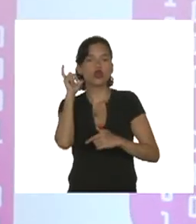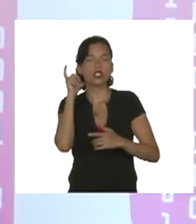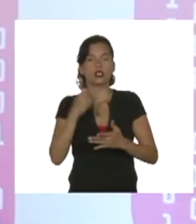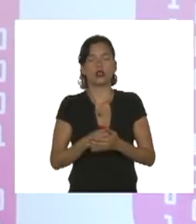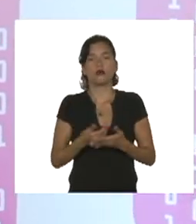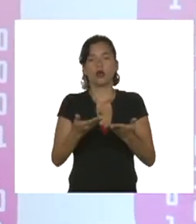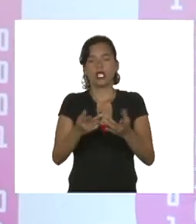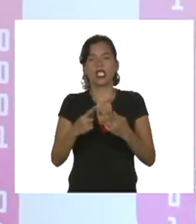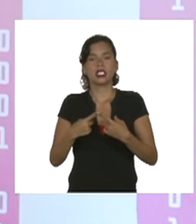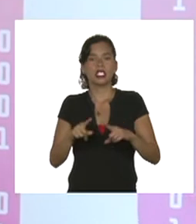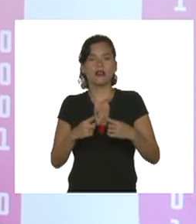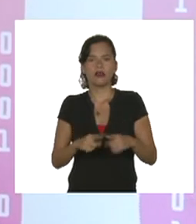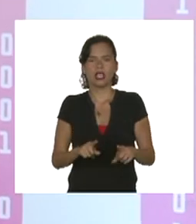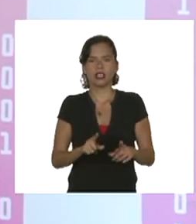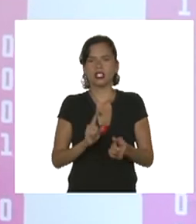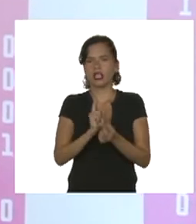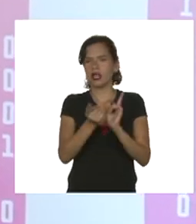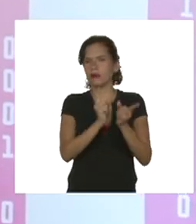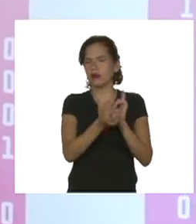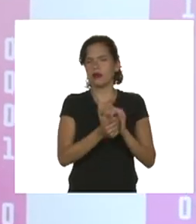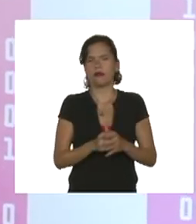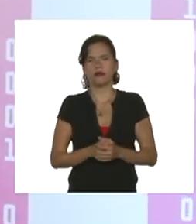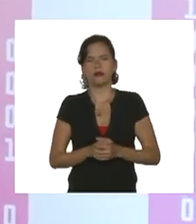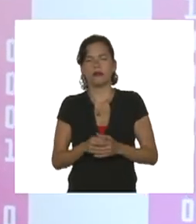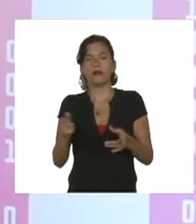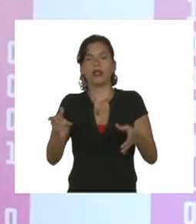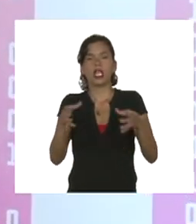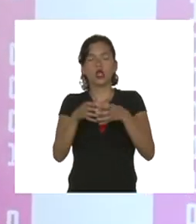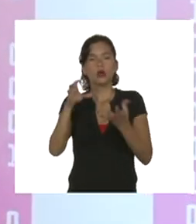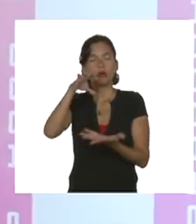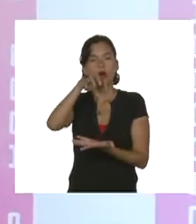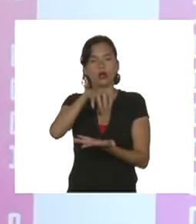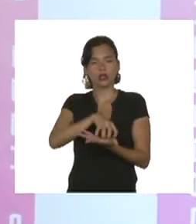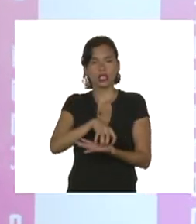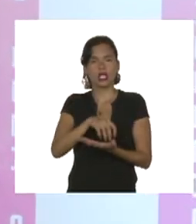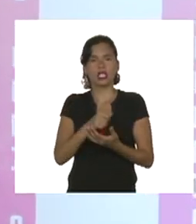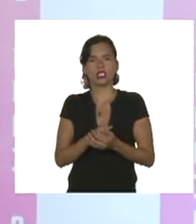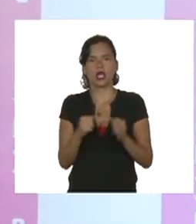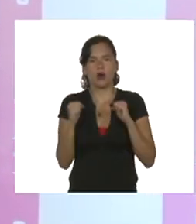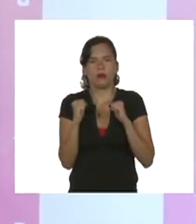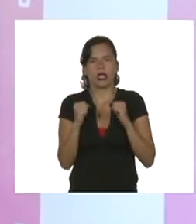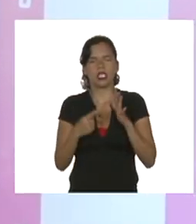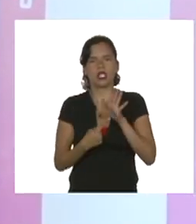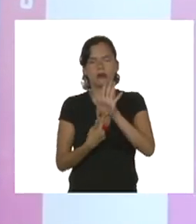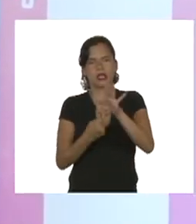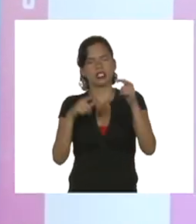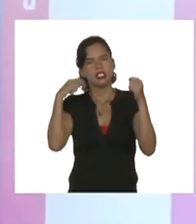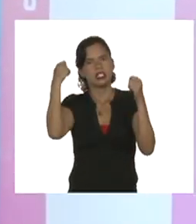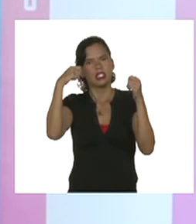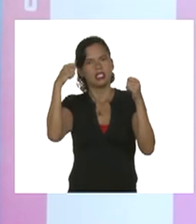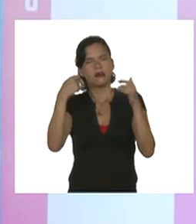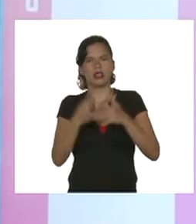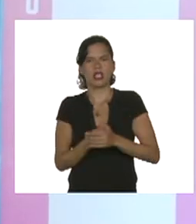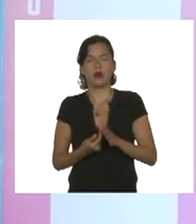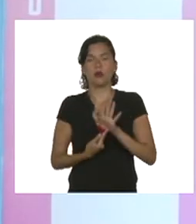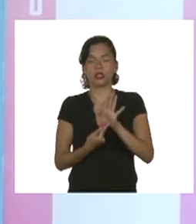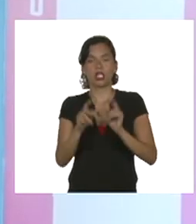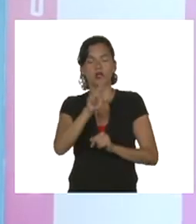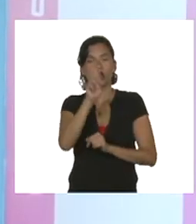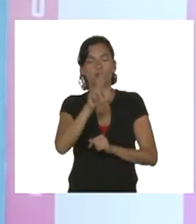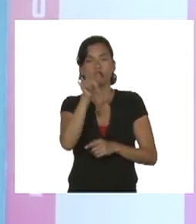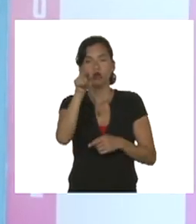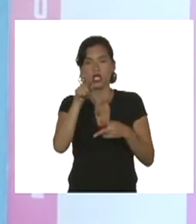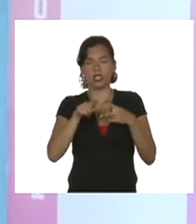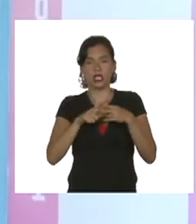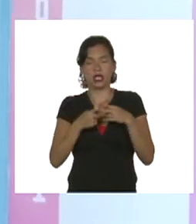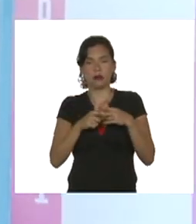añadir diferentes efectos especiales. A continuación, el CEBIT del Estado Mérida nos presenta el siguiente material, demostrando el uso de esta